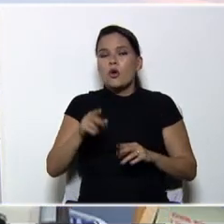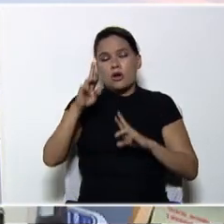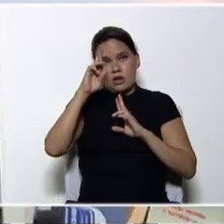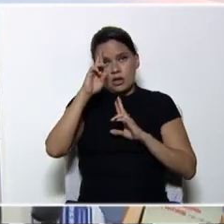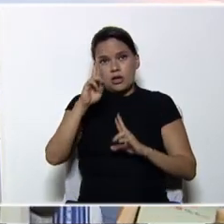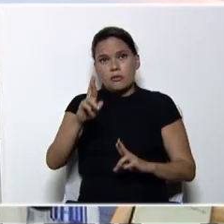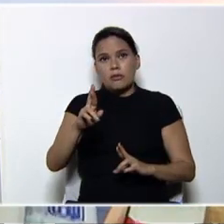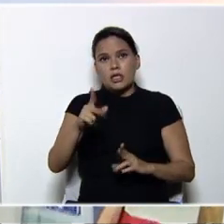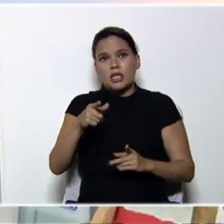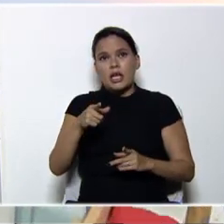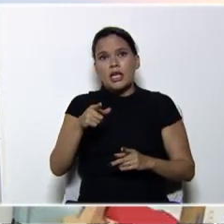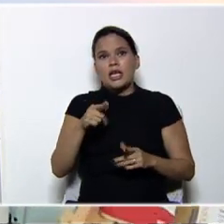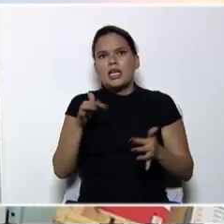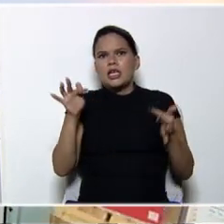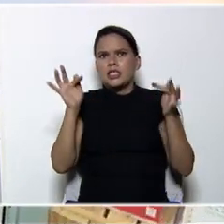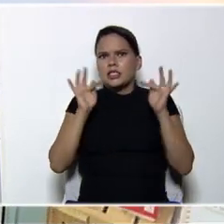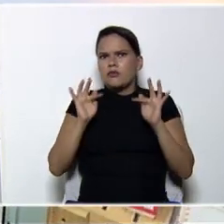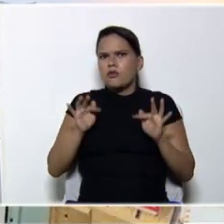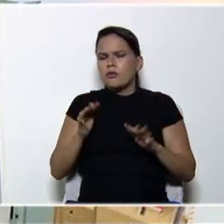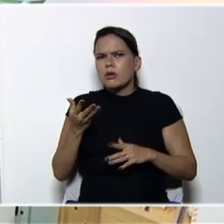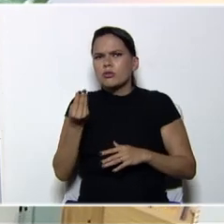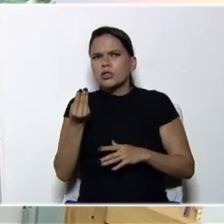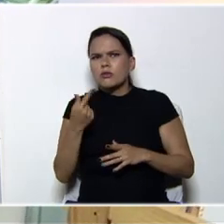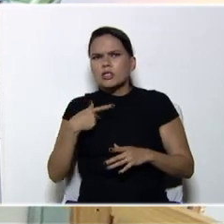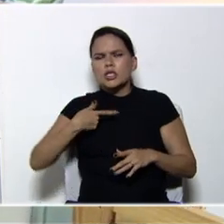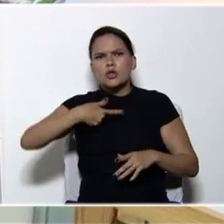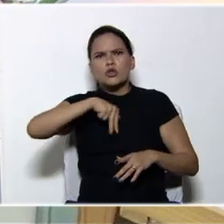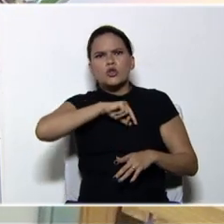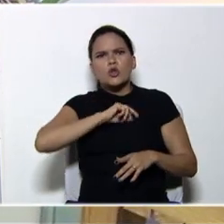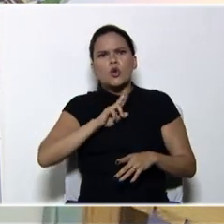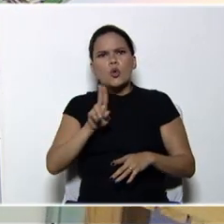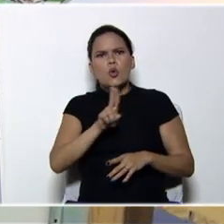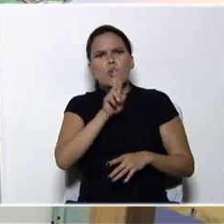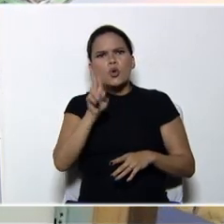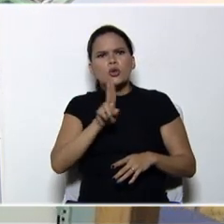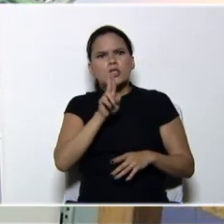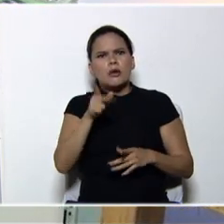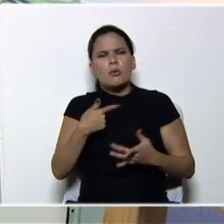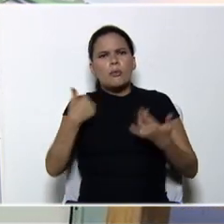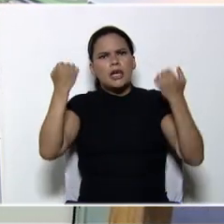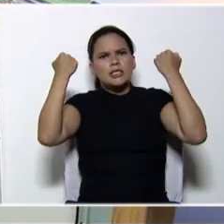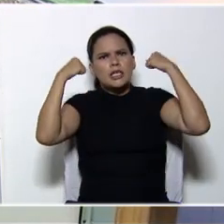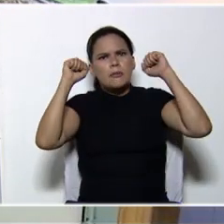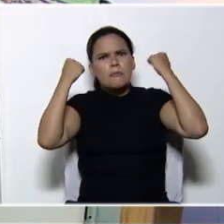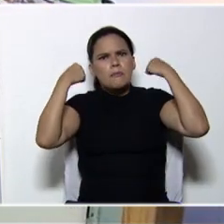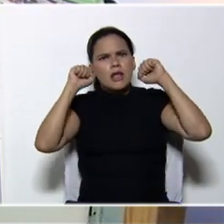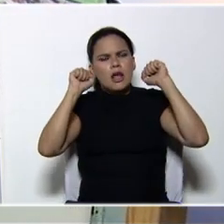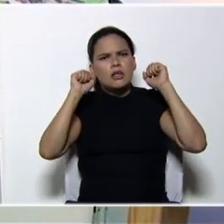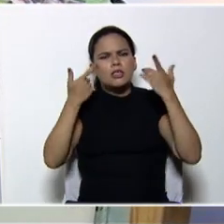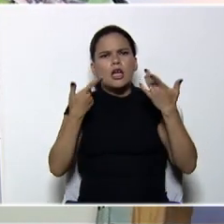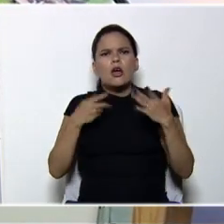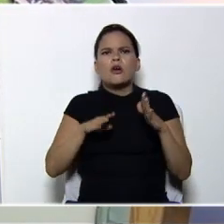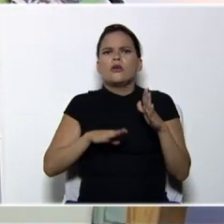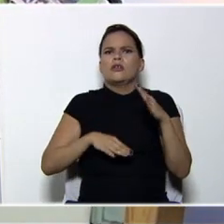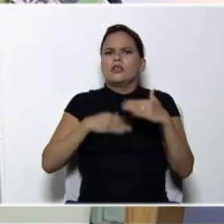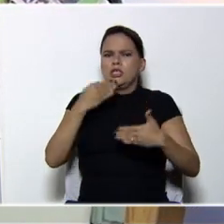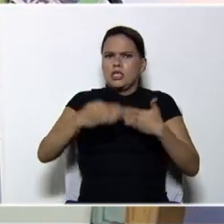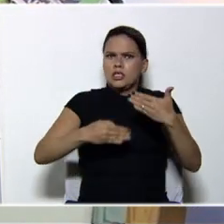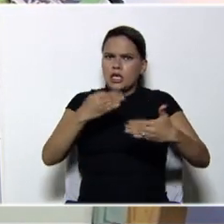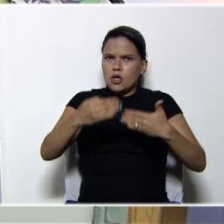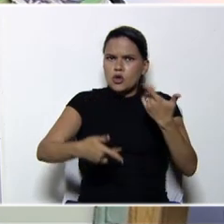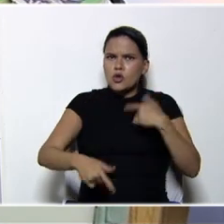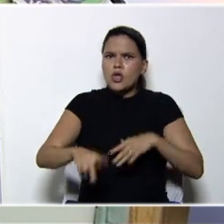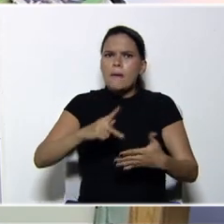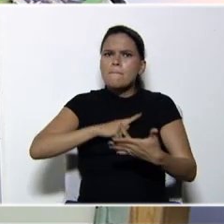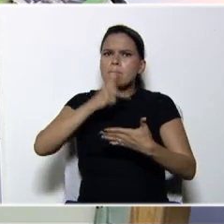respetar ese método que muchas veces nosotros utilizamos o justificamos para hacer prácticas o desarrollo de proyectos